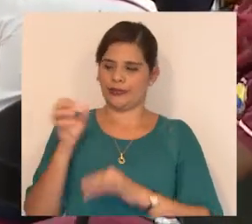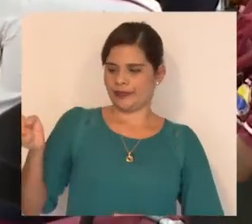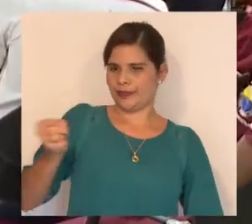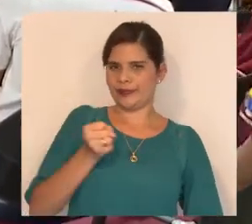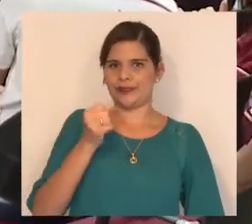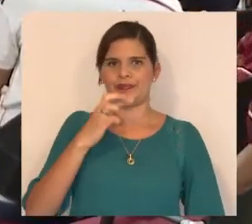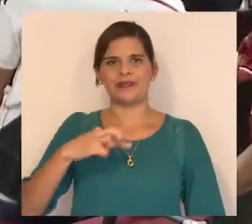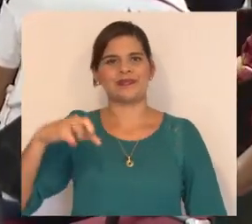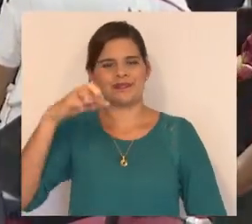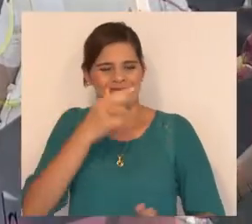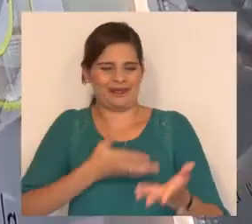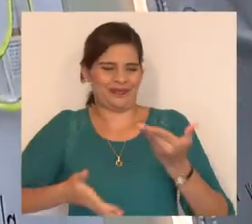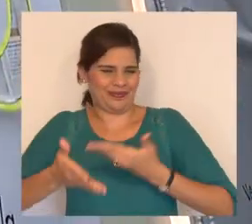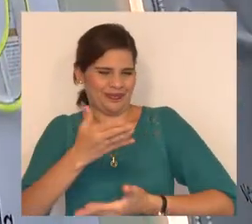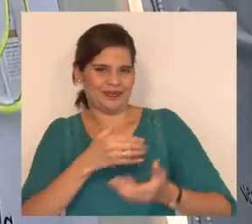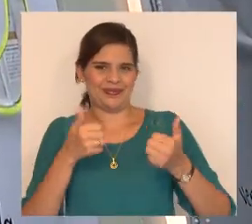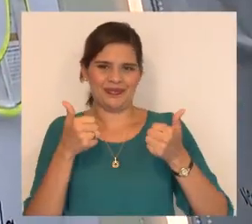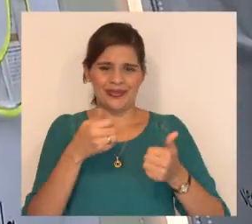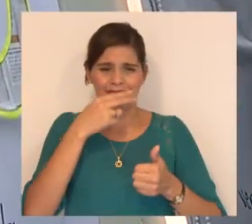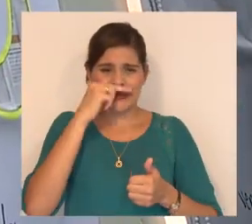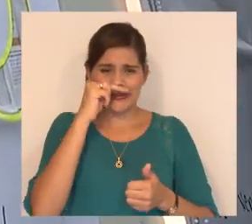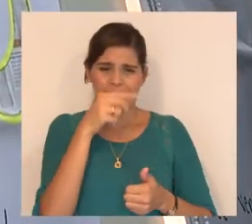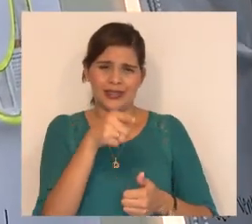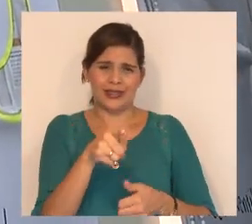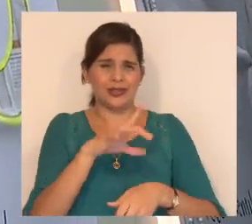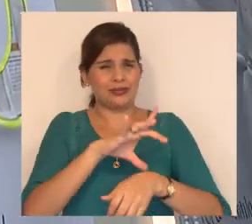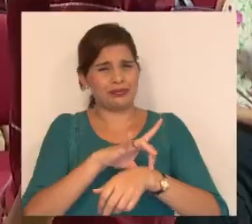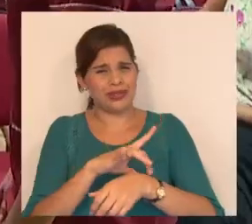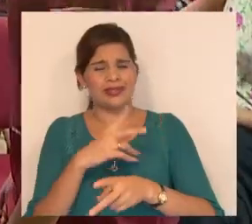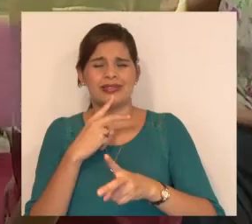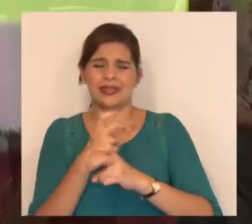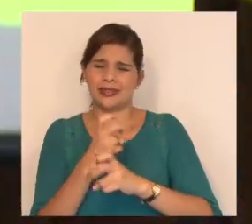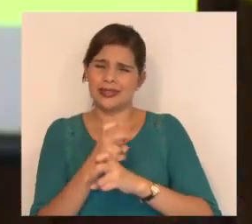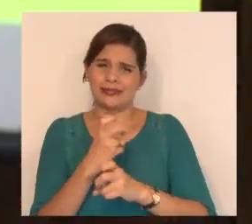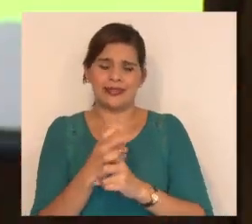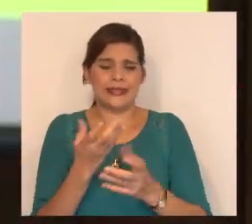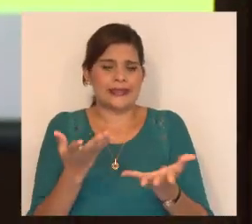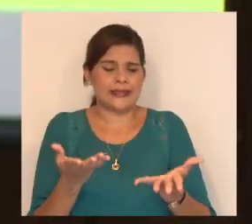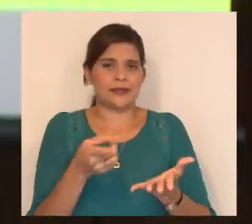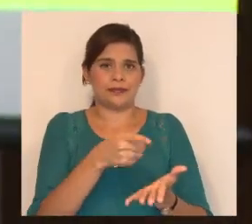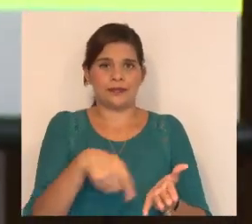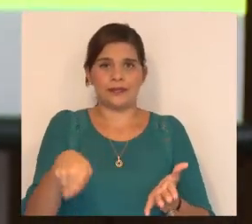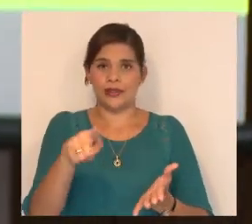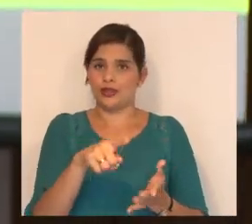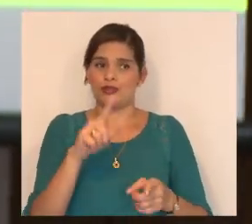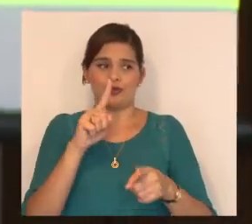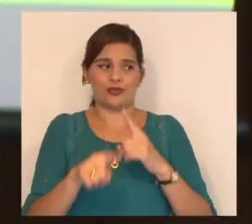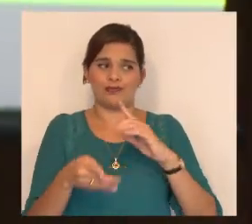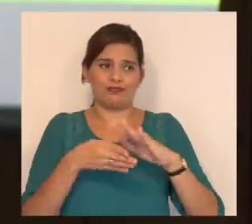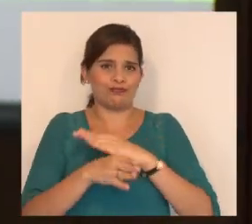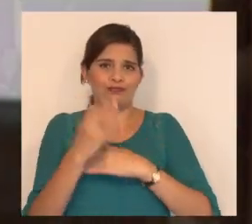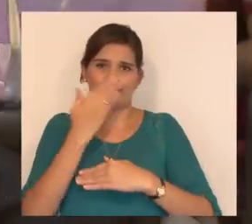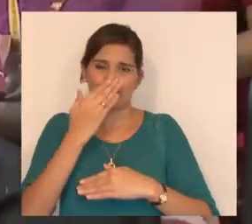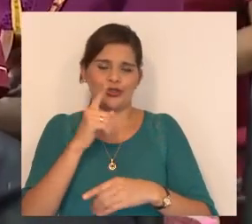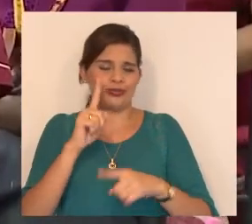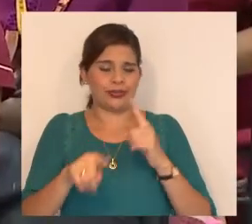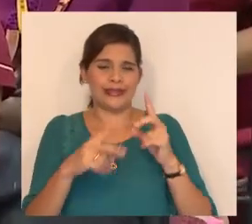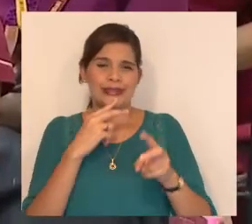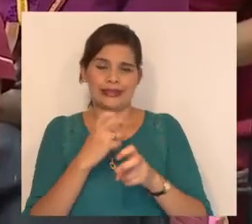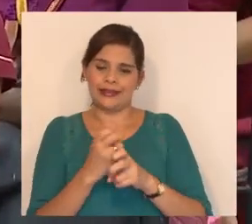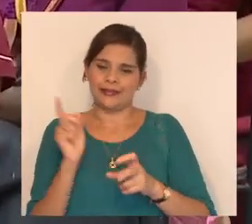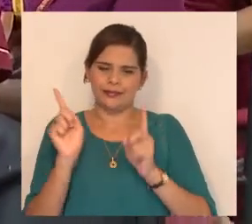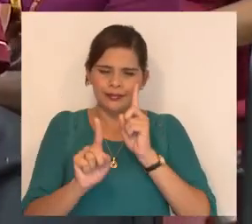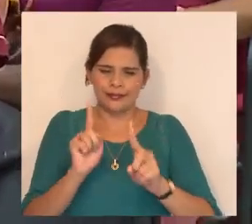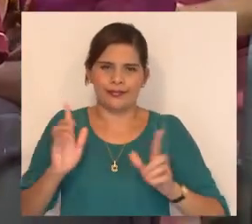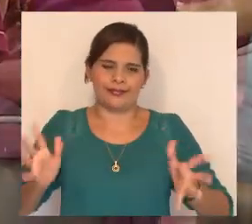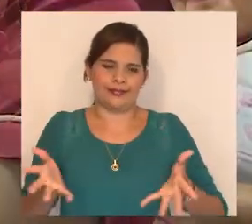se resaltó la importancia de contar con la presencia de un profesional que hizo más amena la experiencia de un niño que habita en una clínica y que no